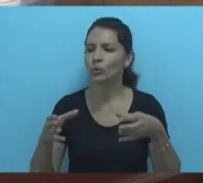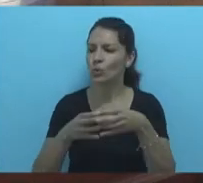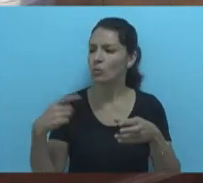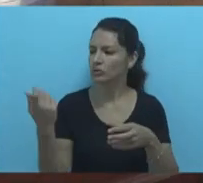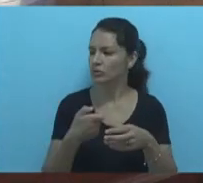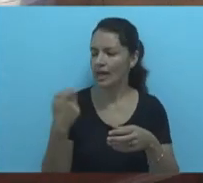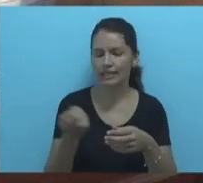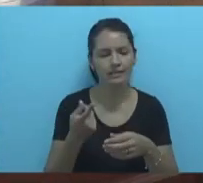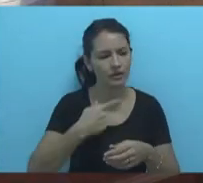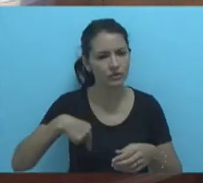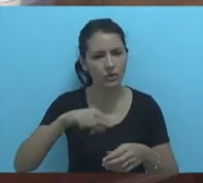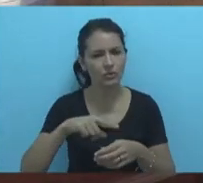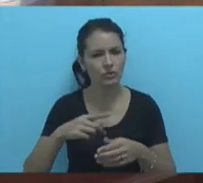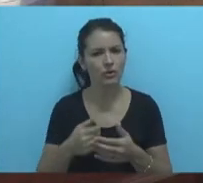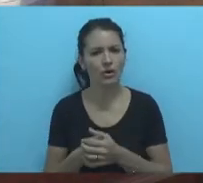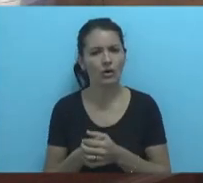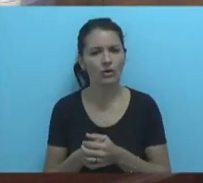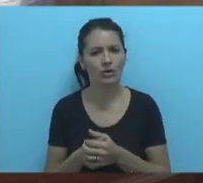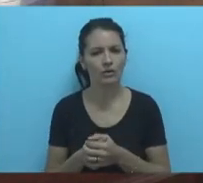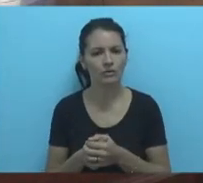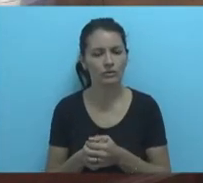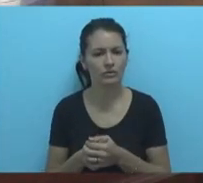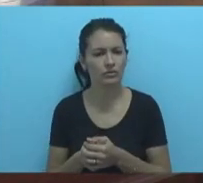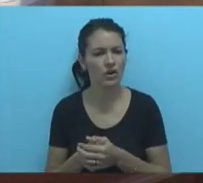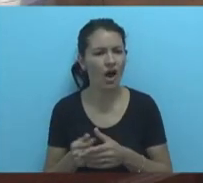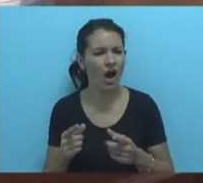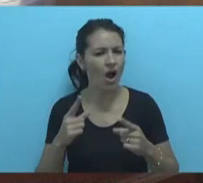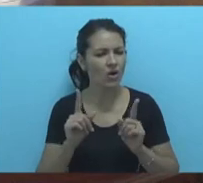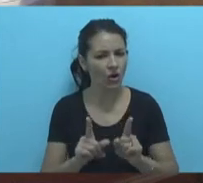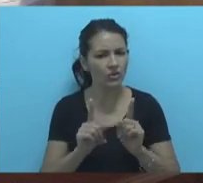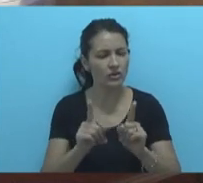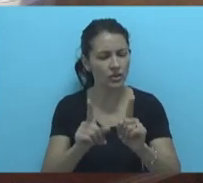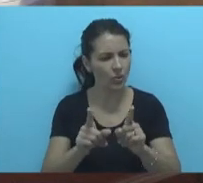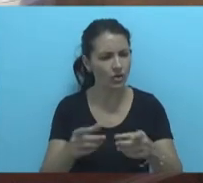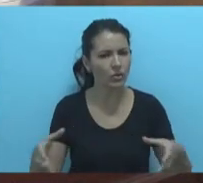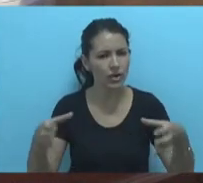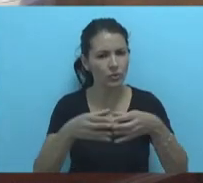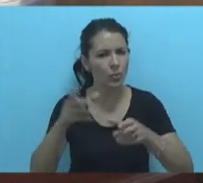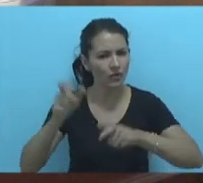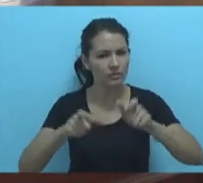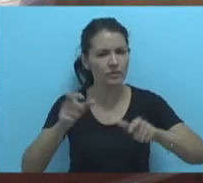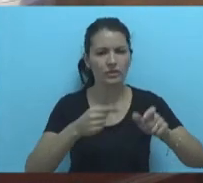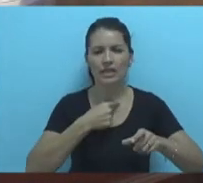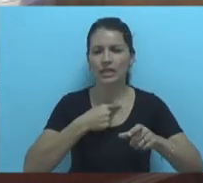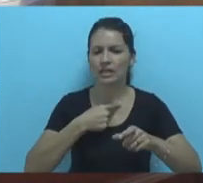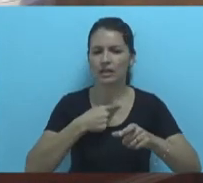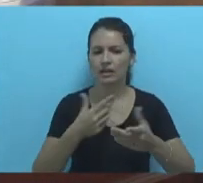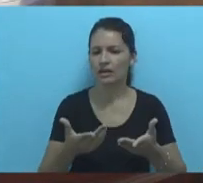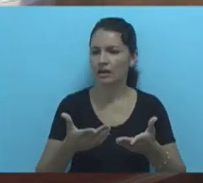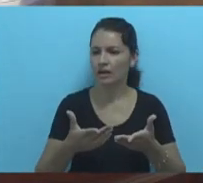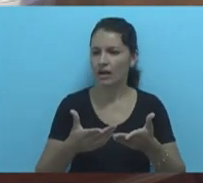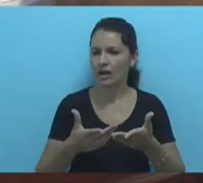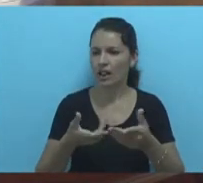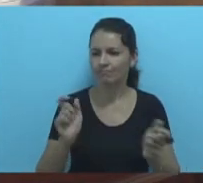estar con aquellos nostálgicos de un viejo sistema penal que intenten hacer retroceder una reforma